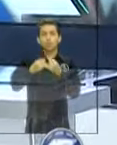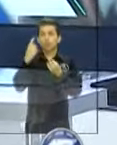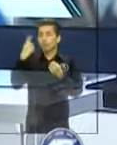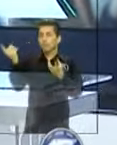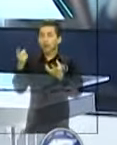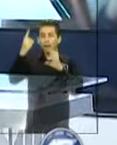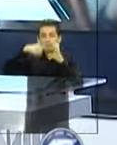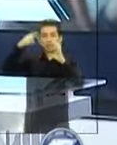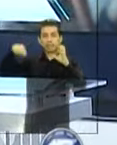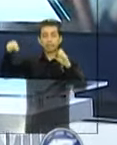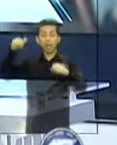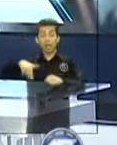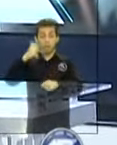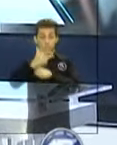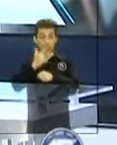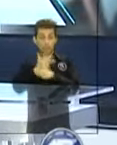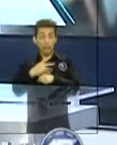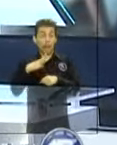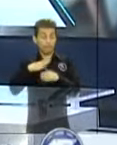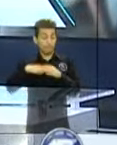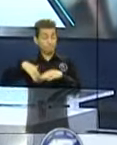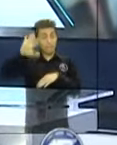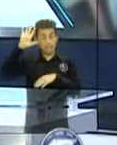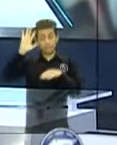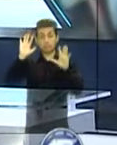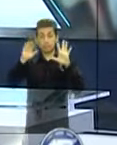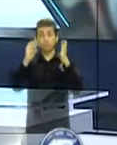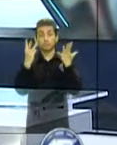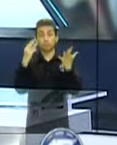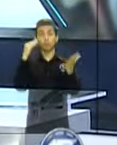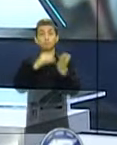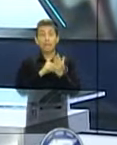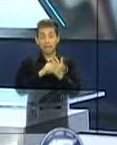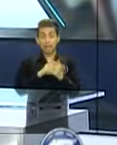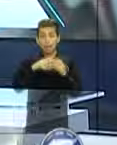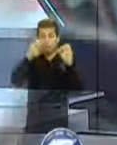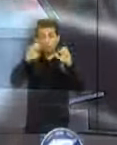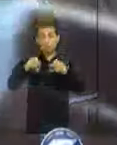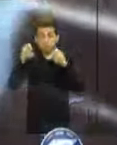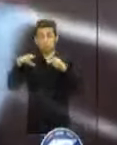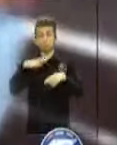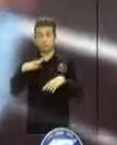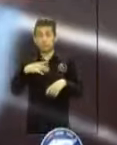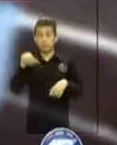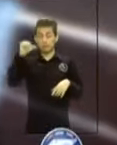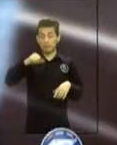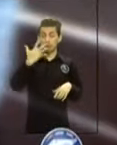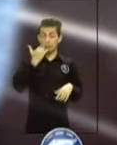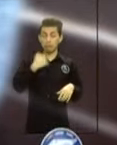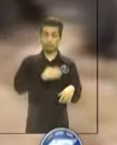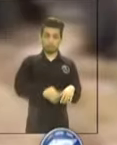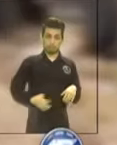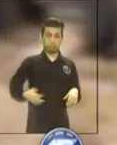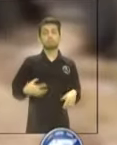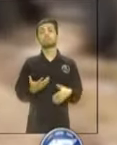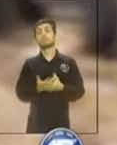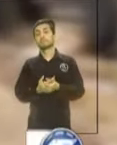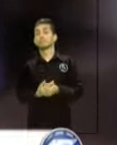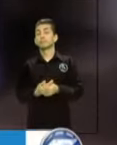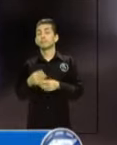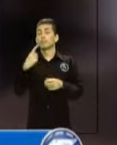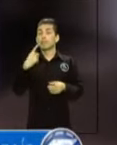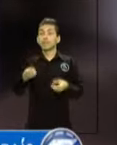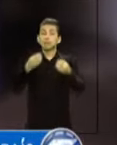Guatemala hay más de 18 mil casos de desnutrición aguda. La pérdida de peso a causa de